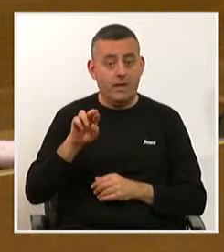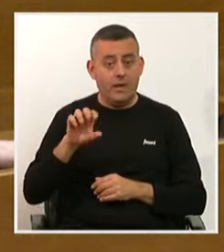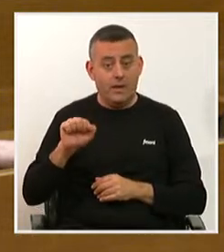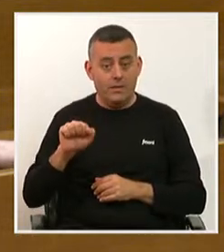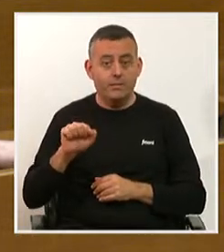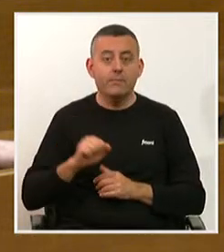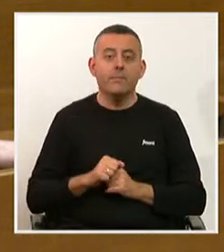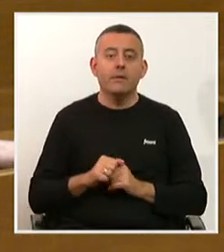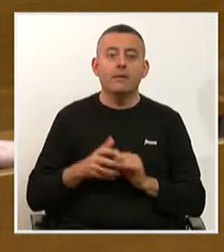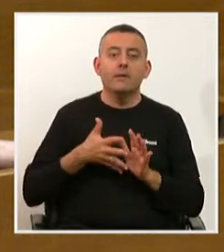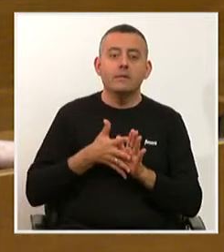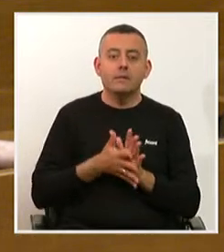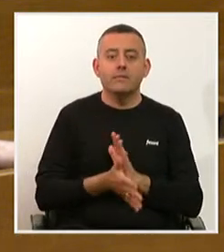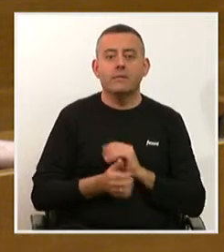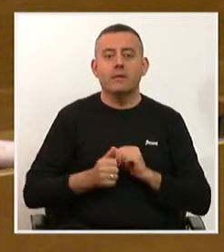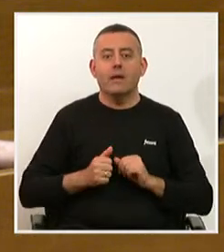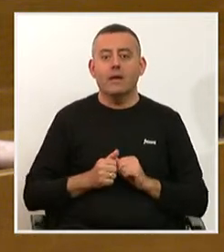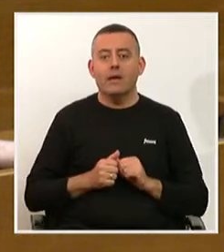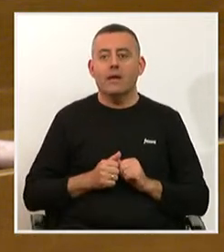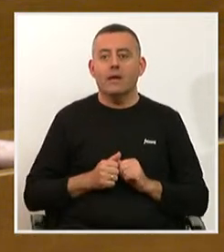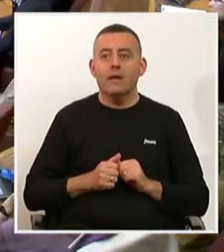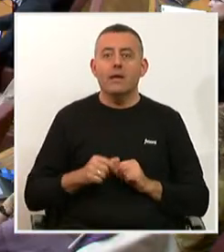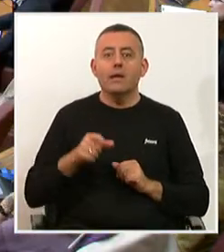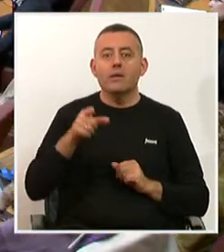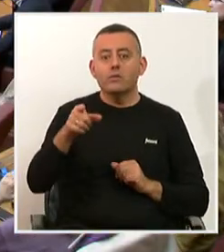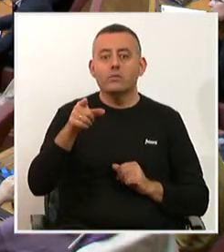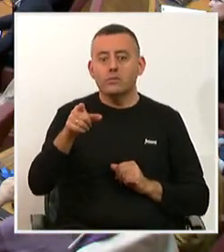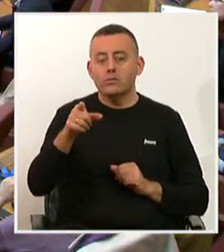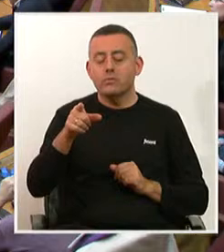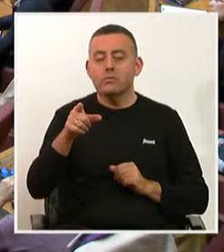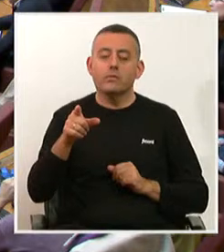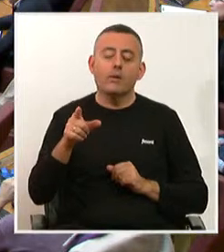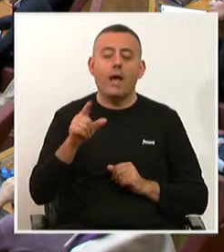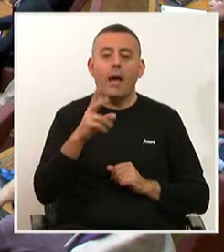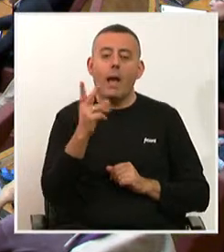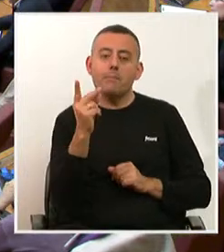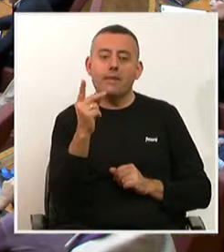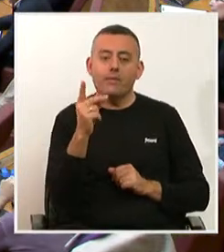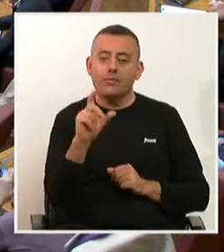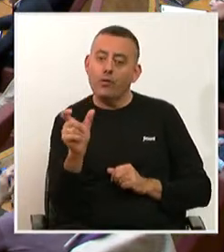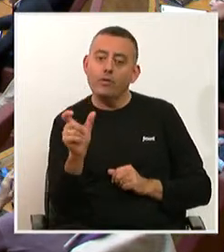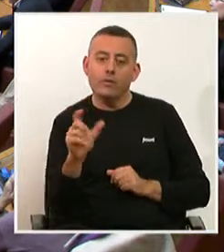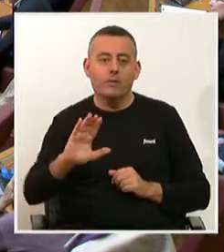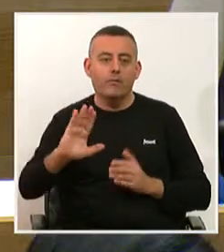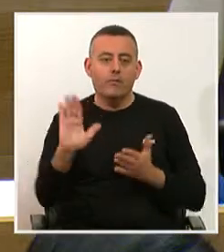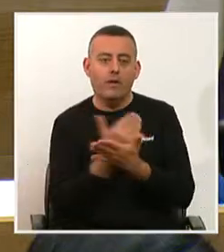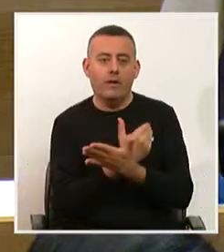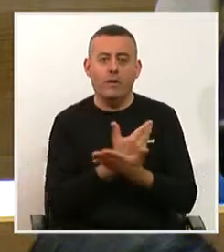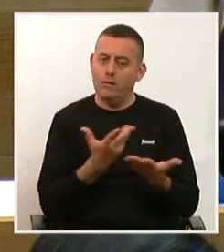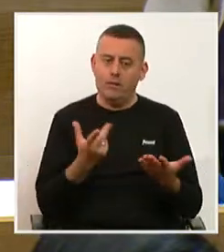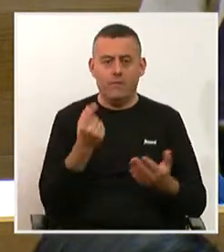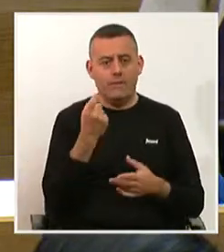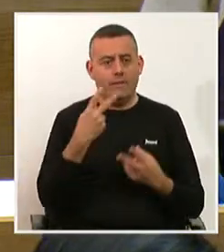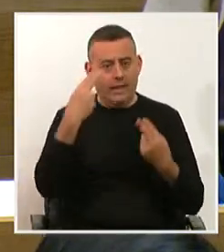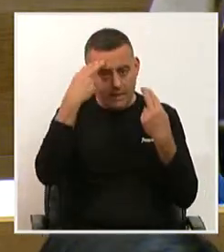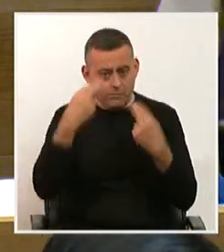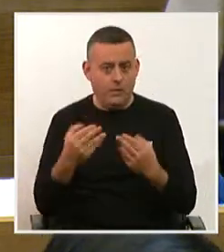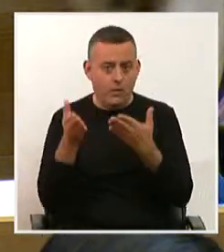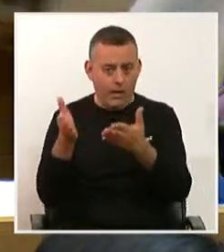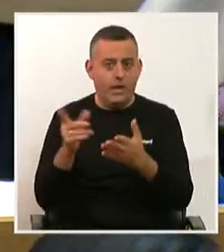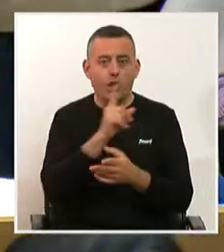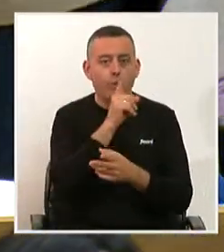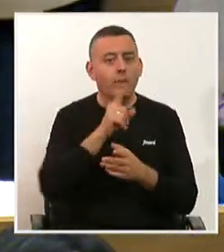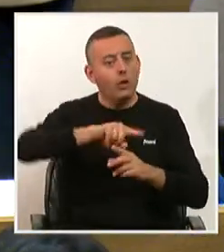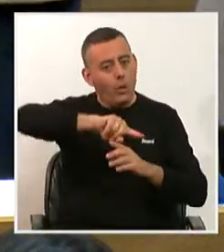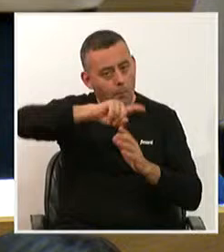serrés seor una amig de una amig de en fino